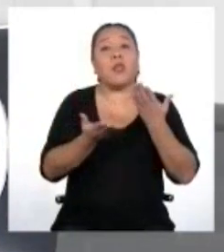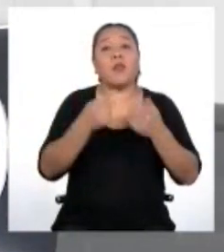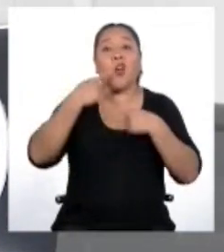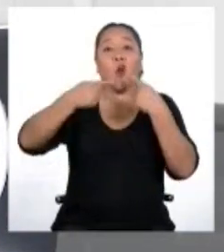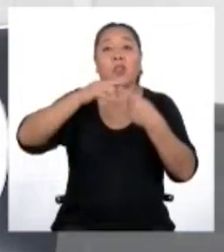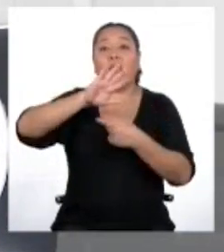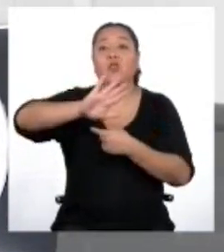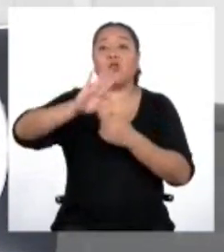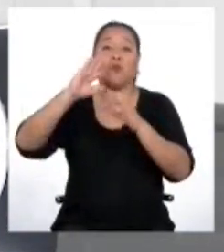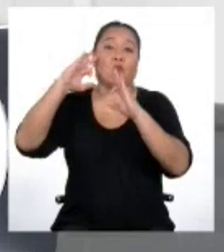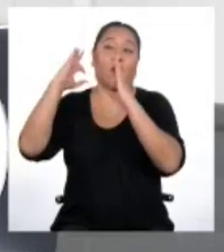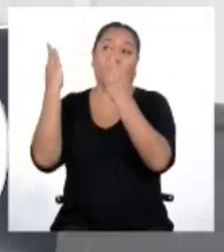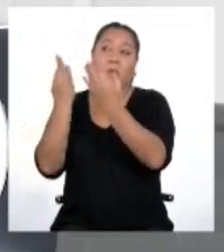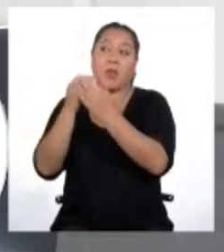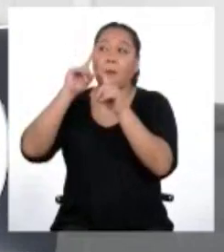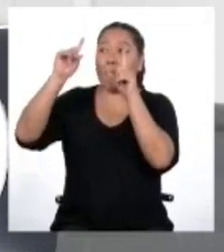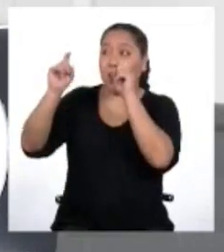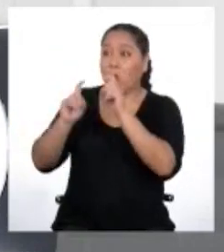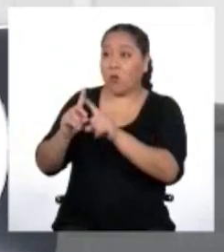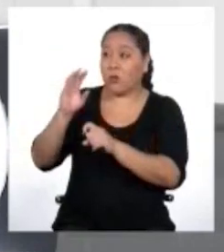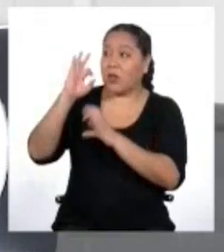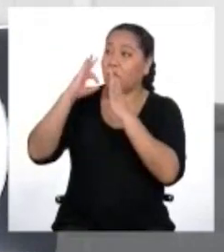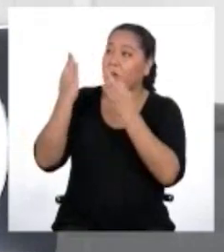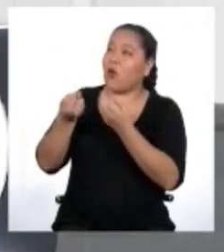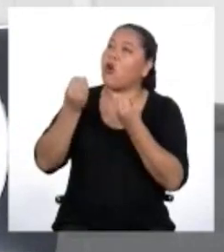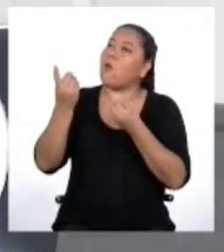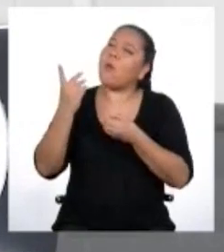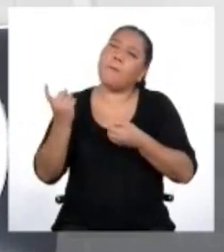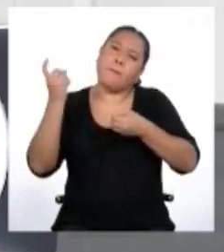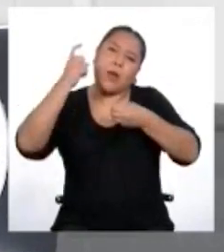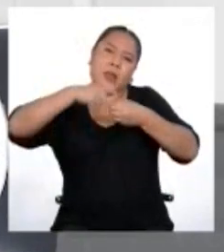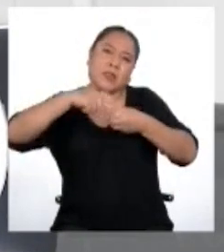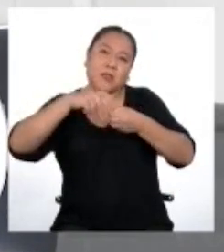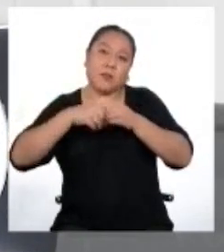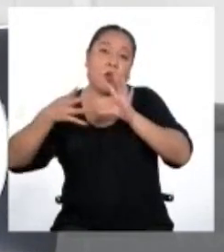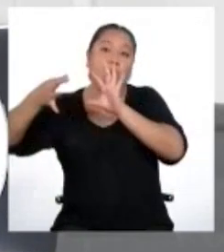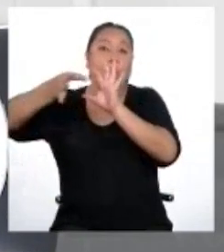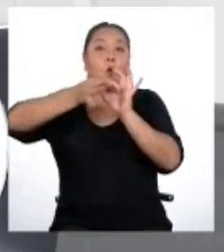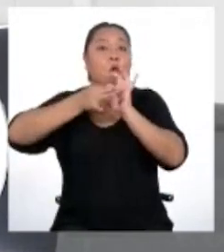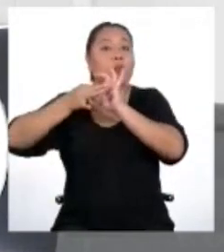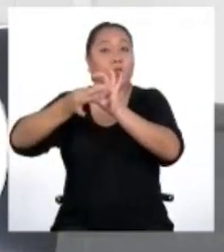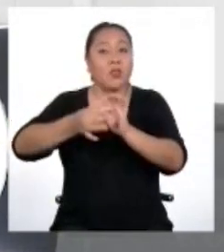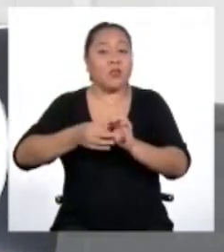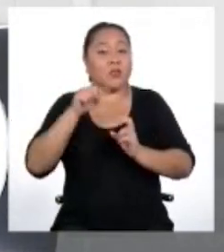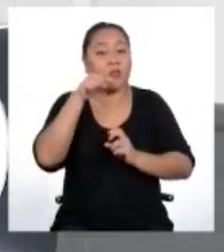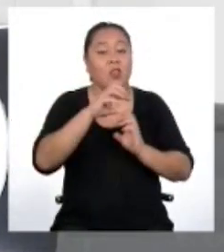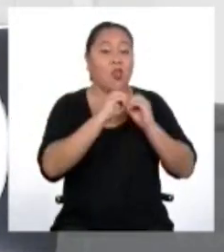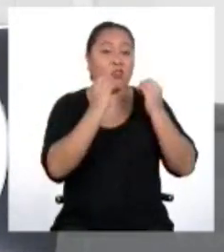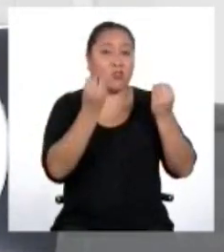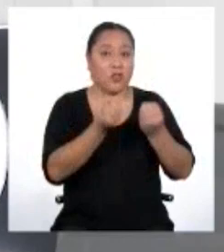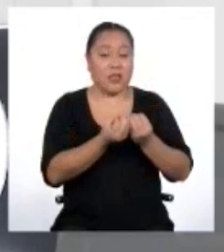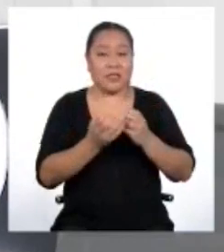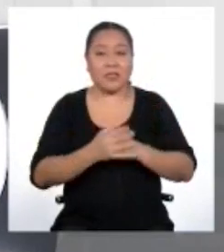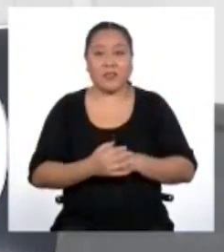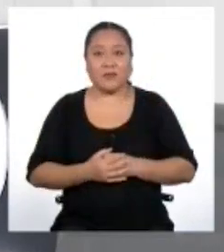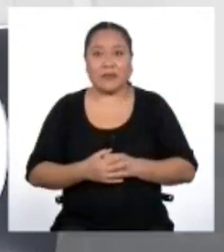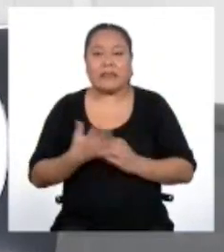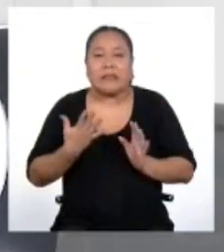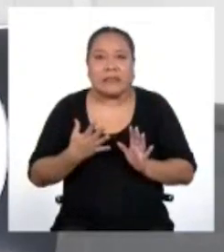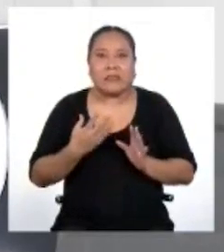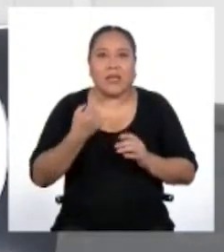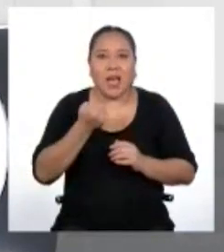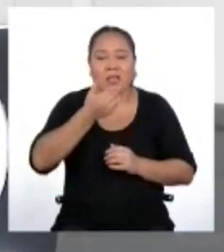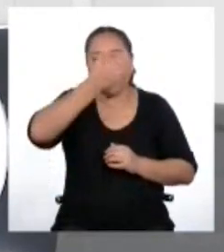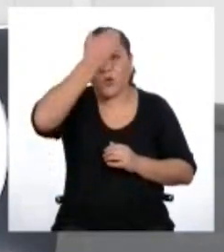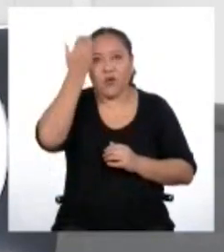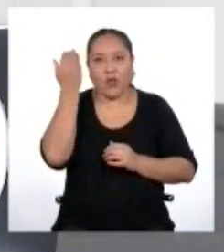si pueden, pregúntenles a ellos cómo podríamos participar de manera conjunta con nuestras instituciones. Casi se me pasa.